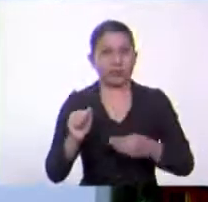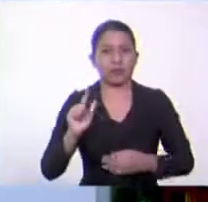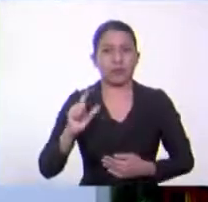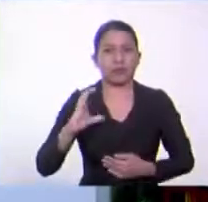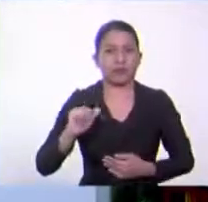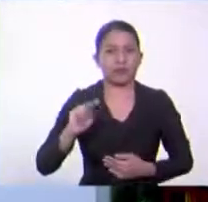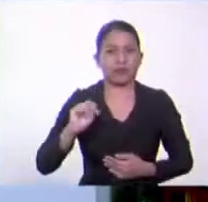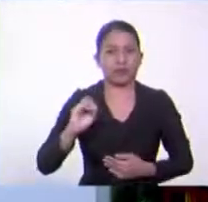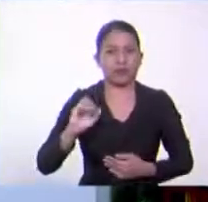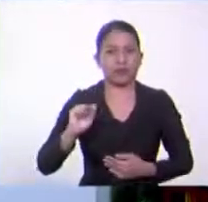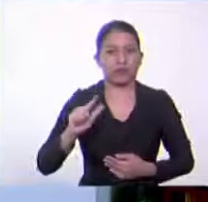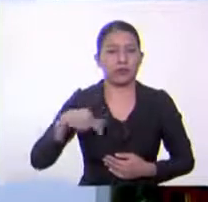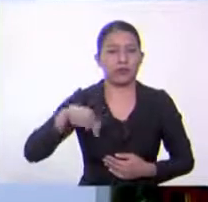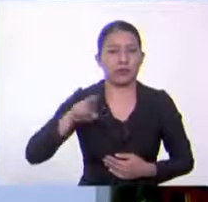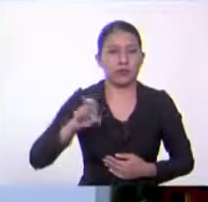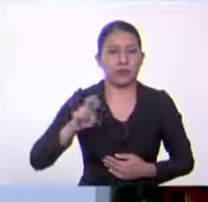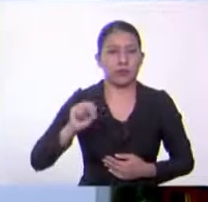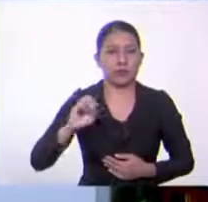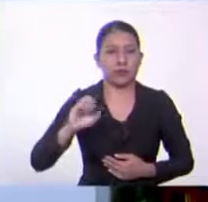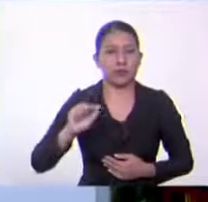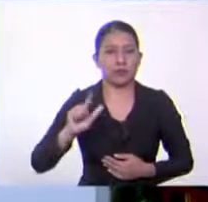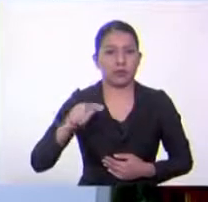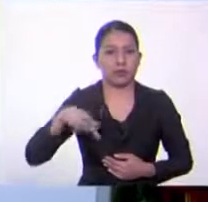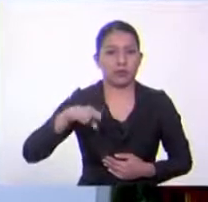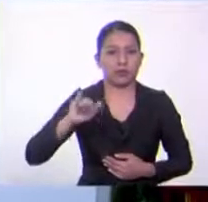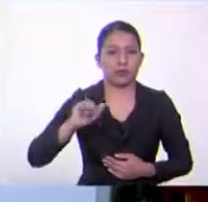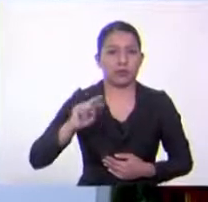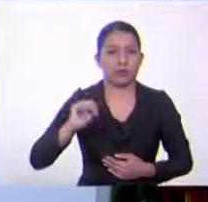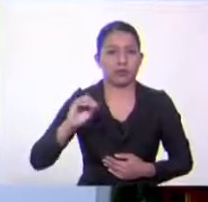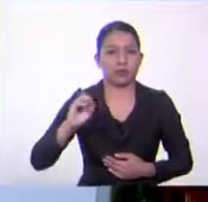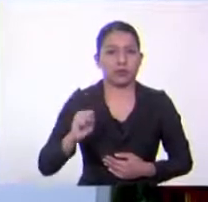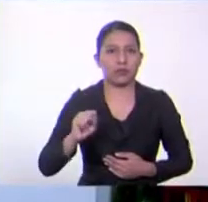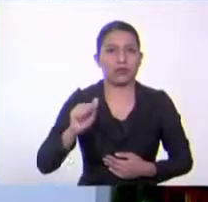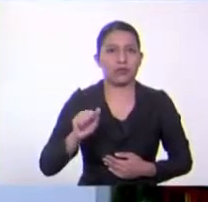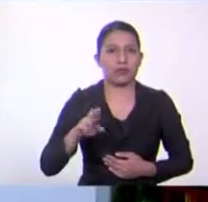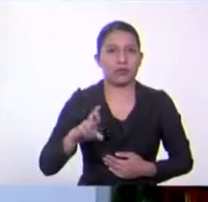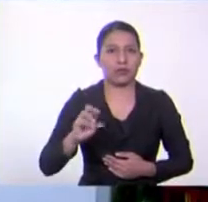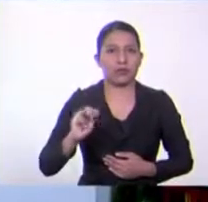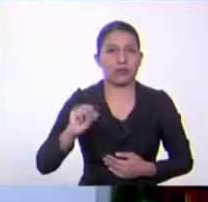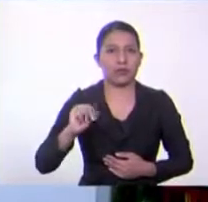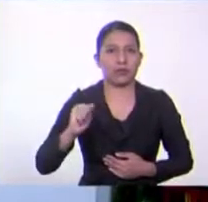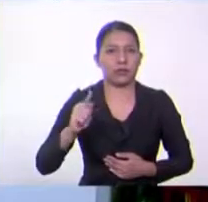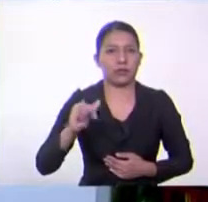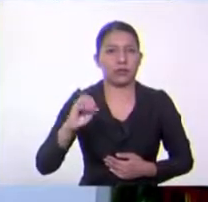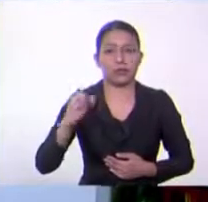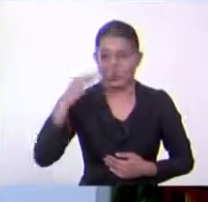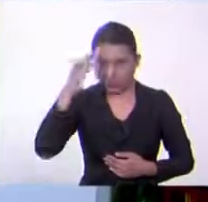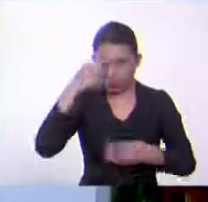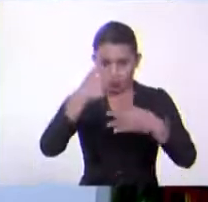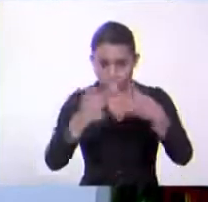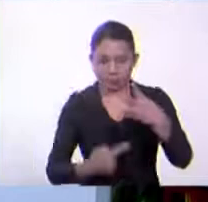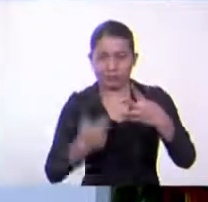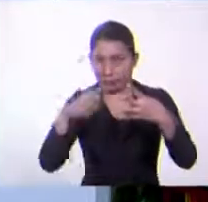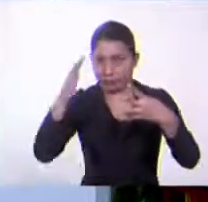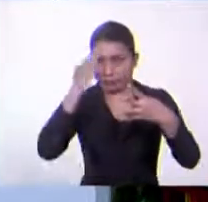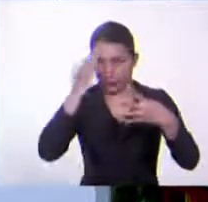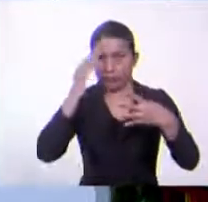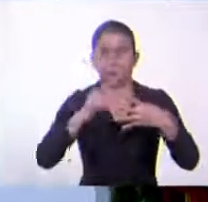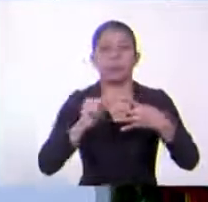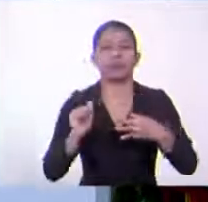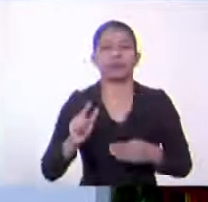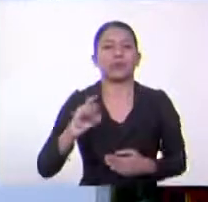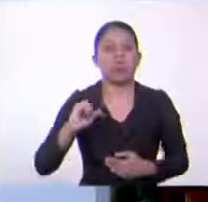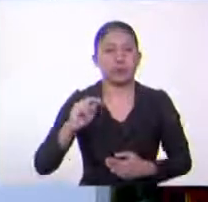los alquinos, y también los aromáticos. Muy bien. En el caso de los alcanos ya los